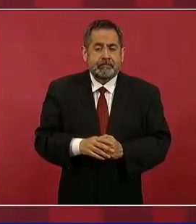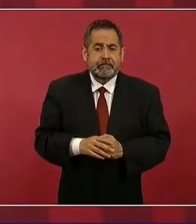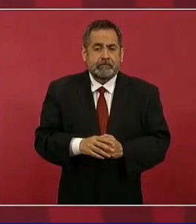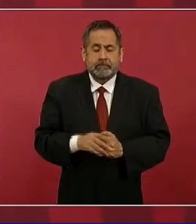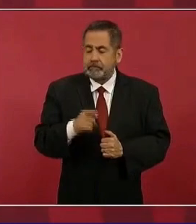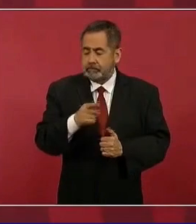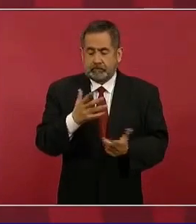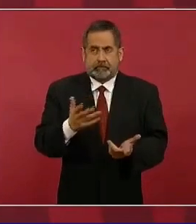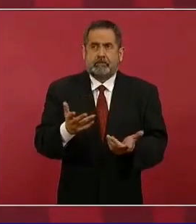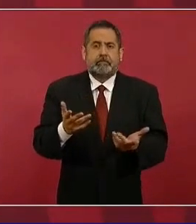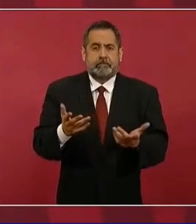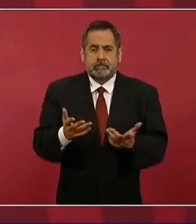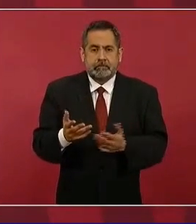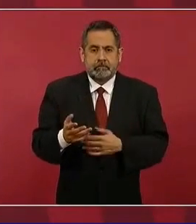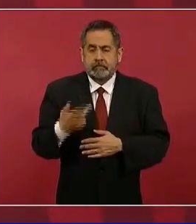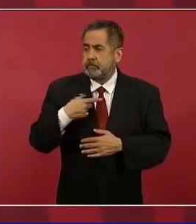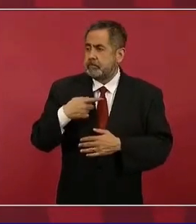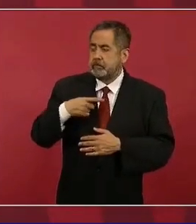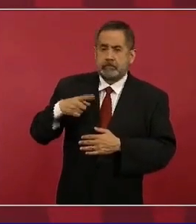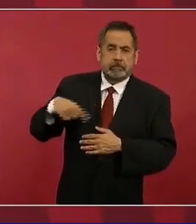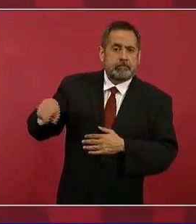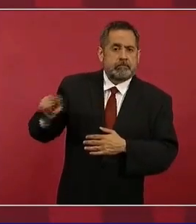Eso la gente